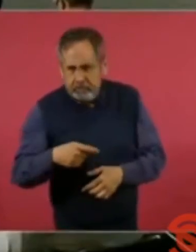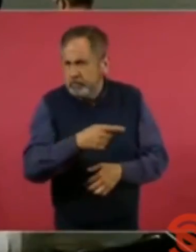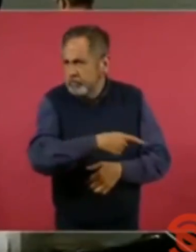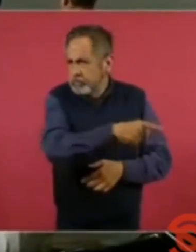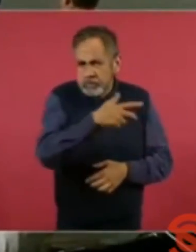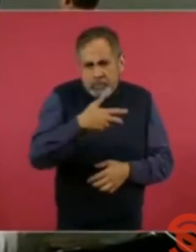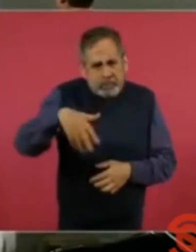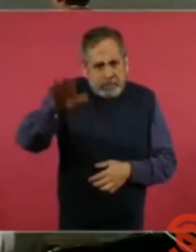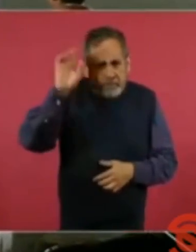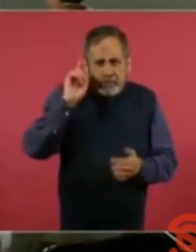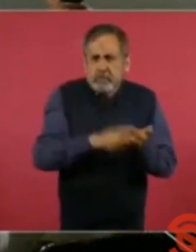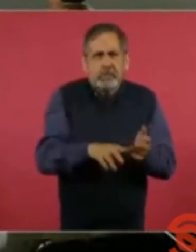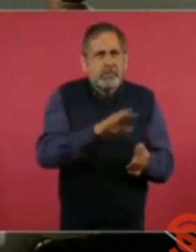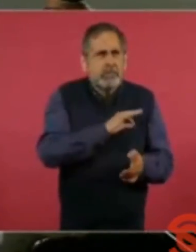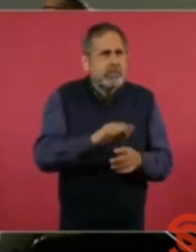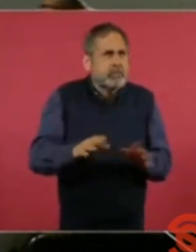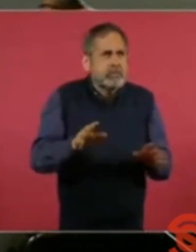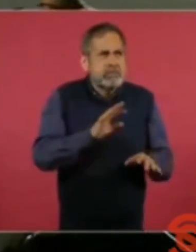y